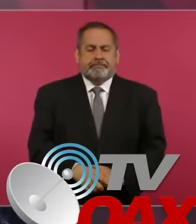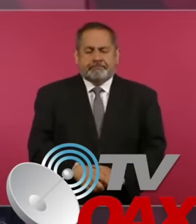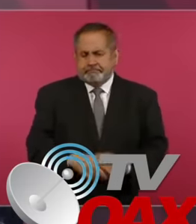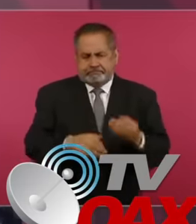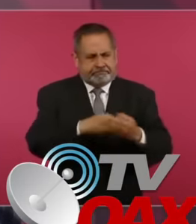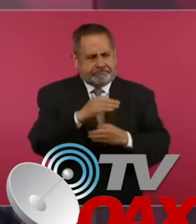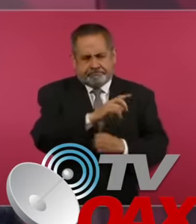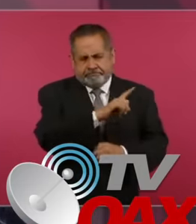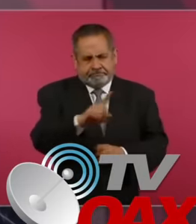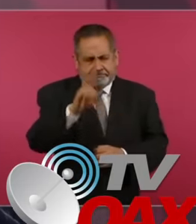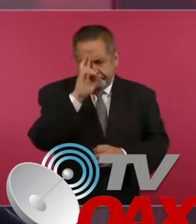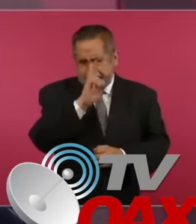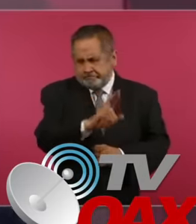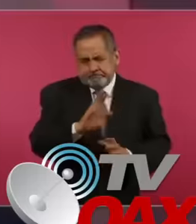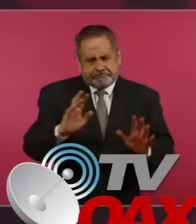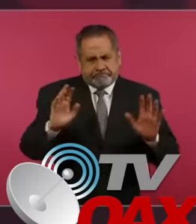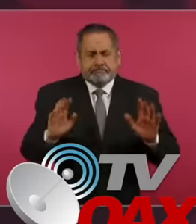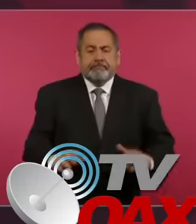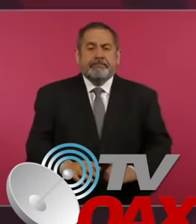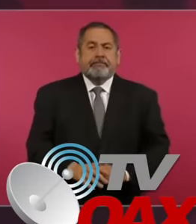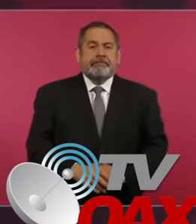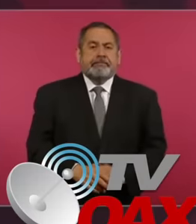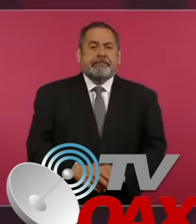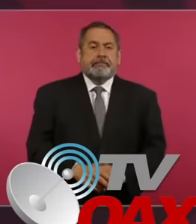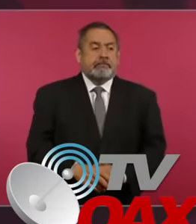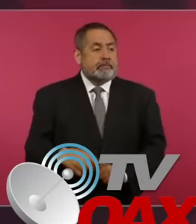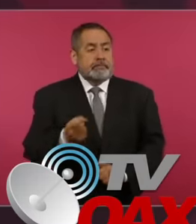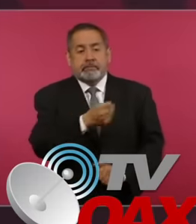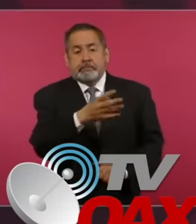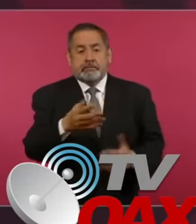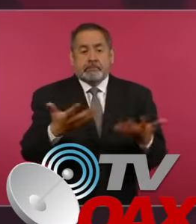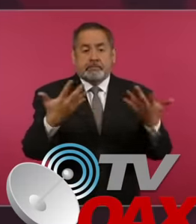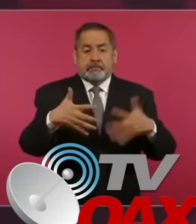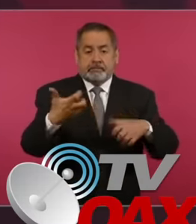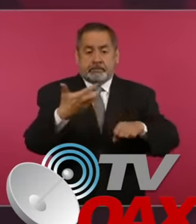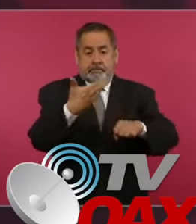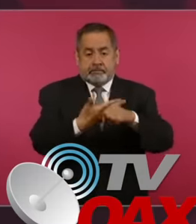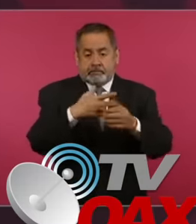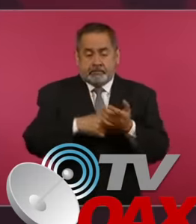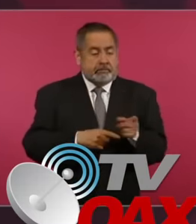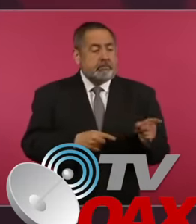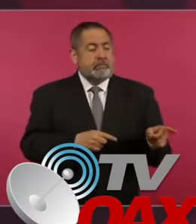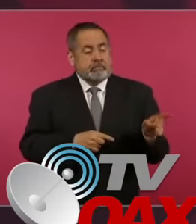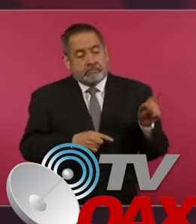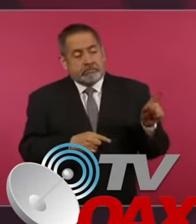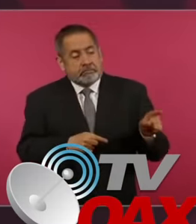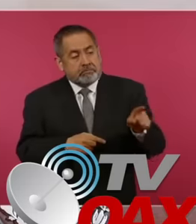Respeto a todos. Hay empresarios muy